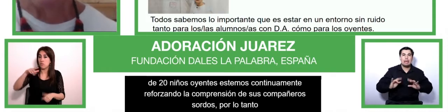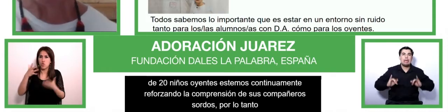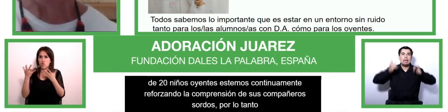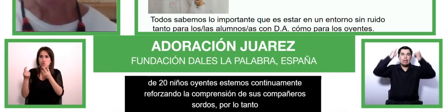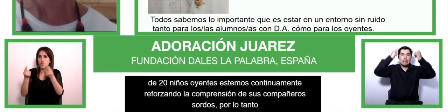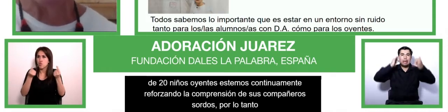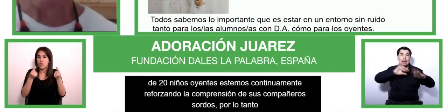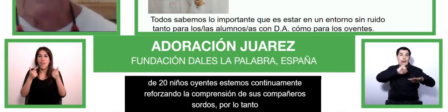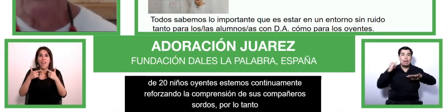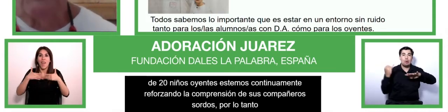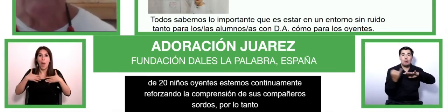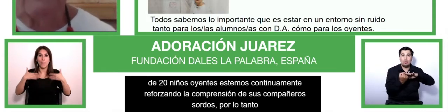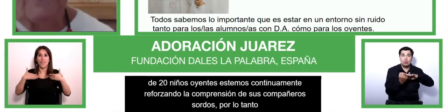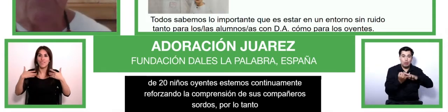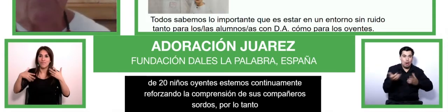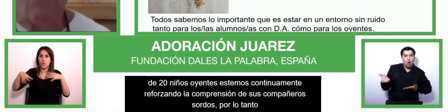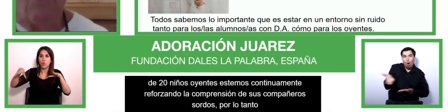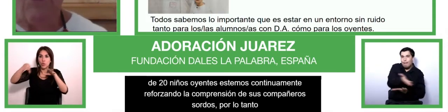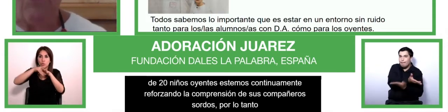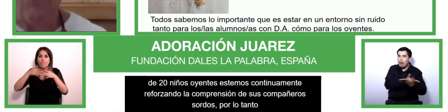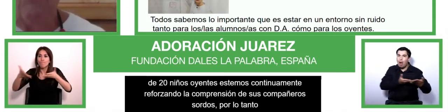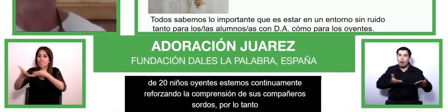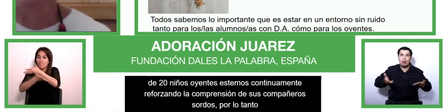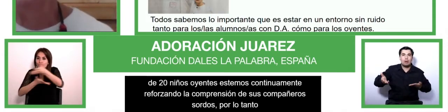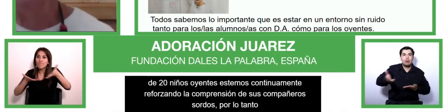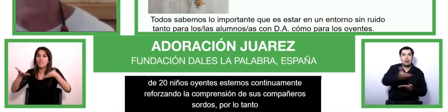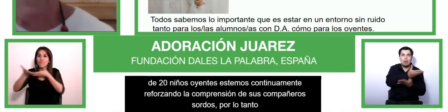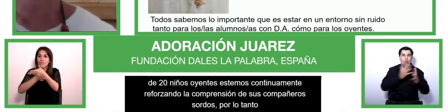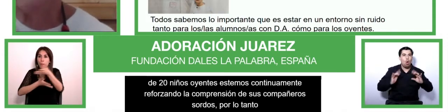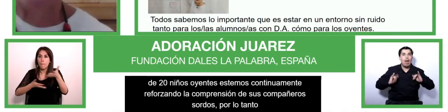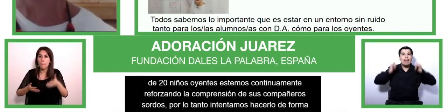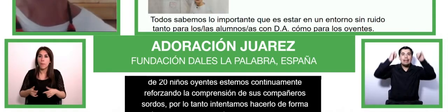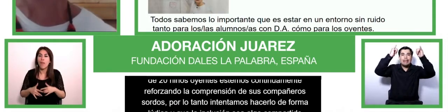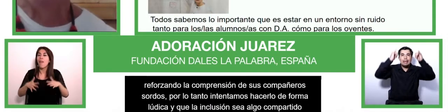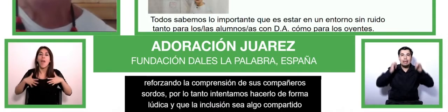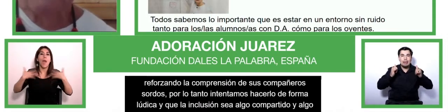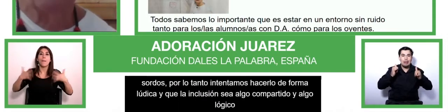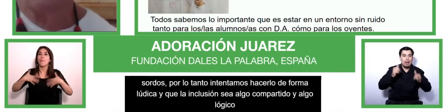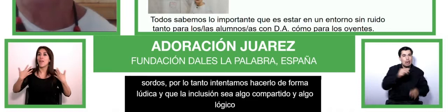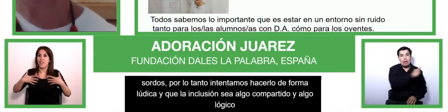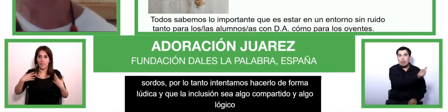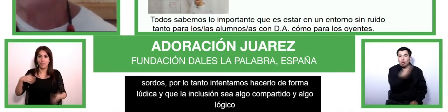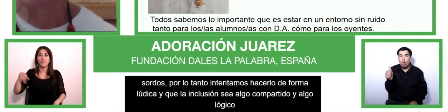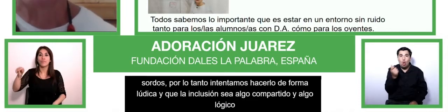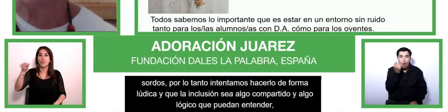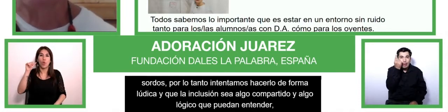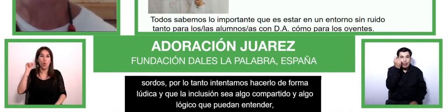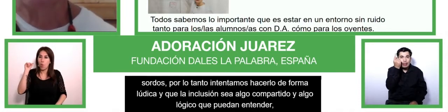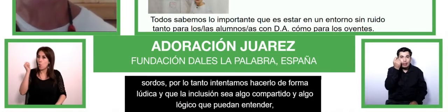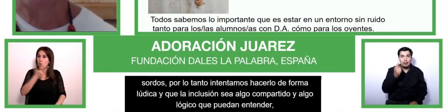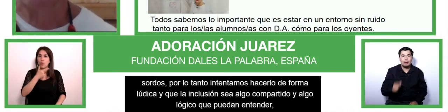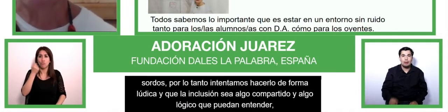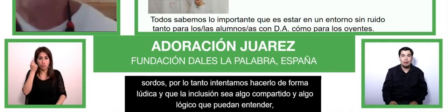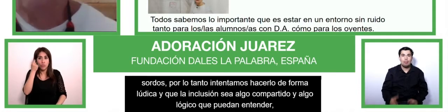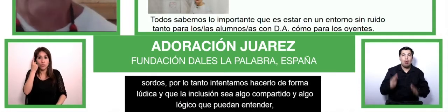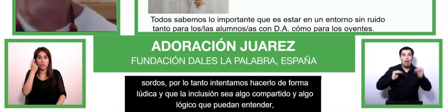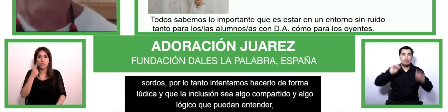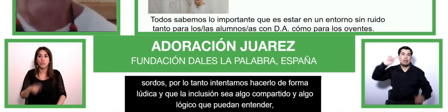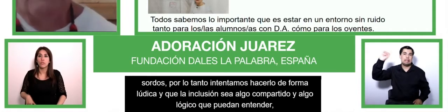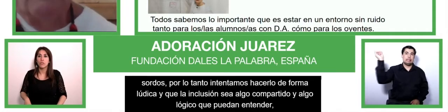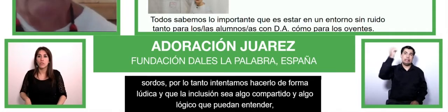sea algo compartido y algo lúdico que puedan entender, porque en cuanto suena la sirena, pues todo el